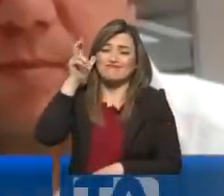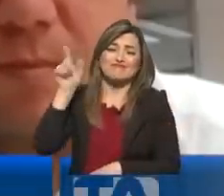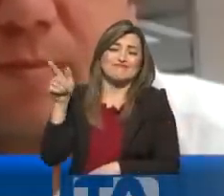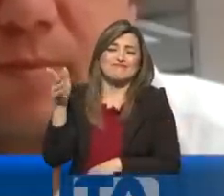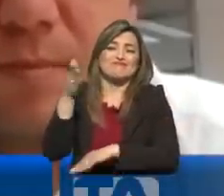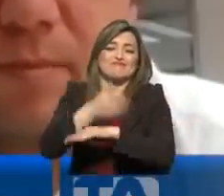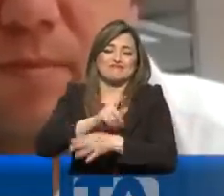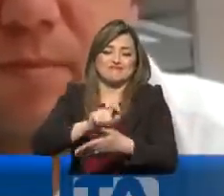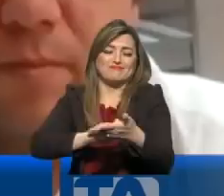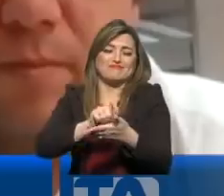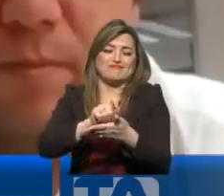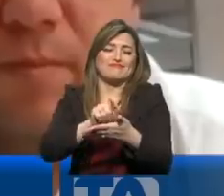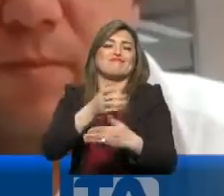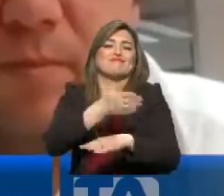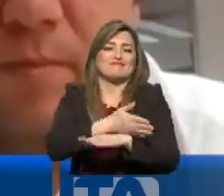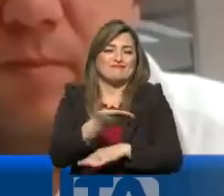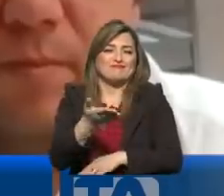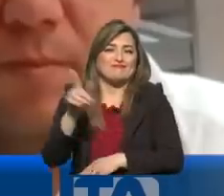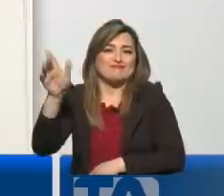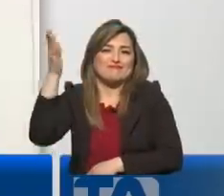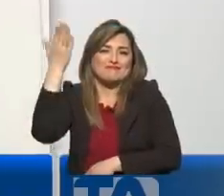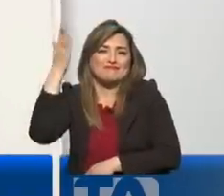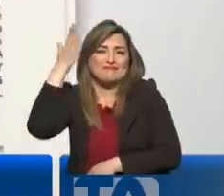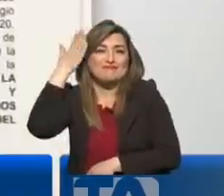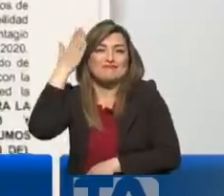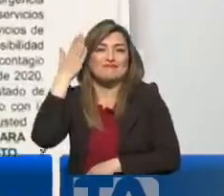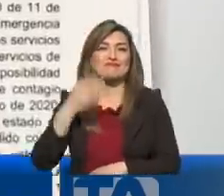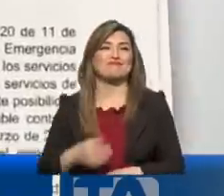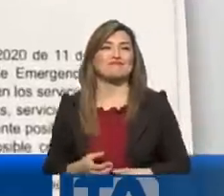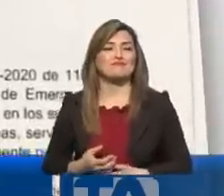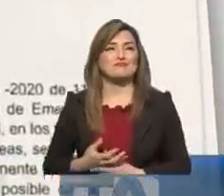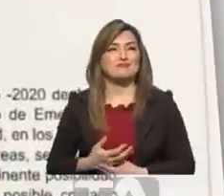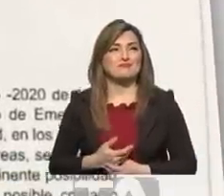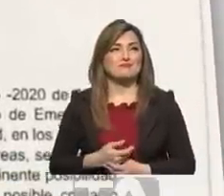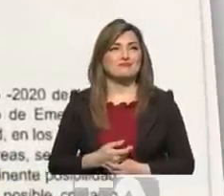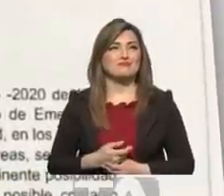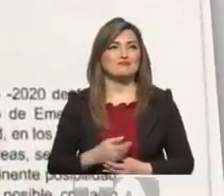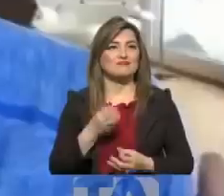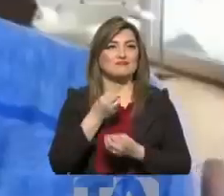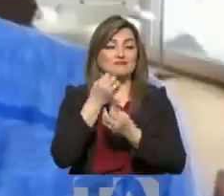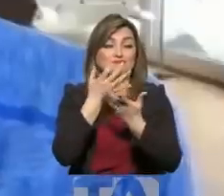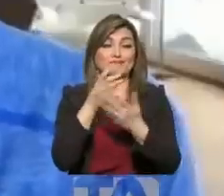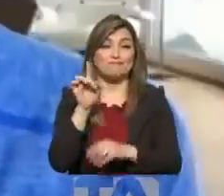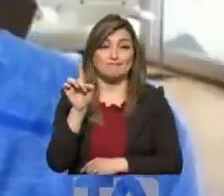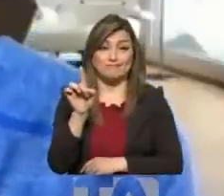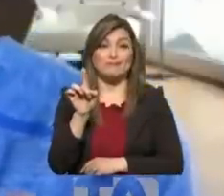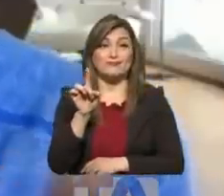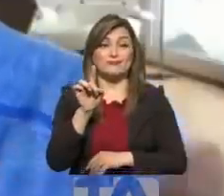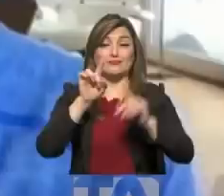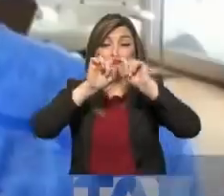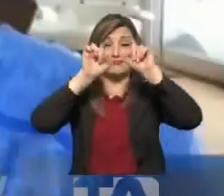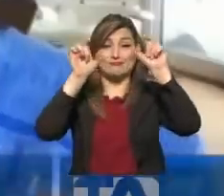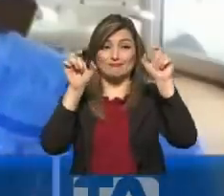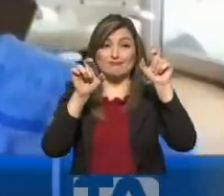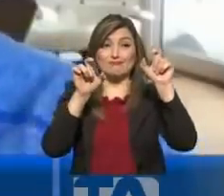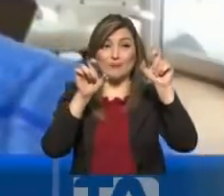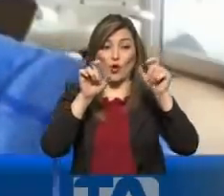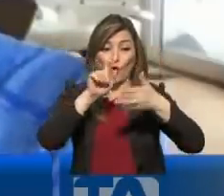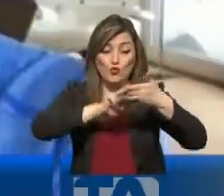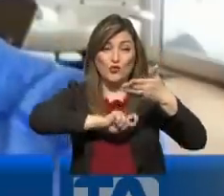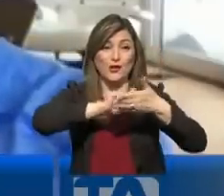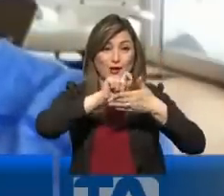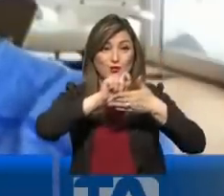previo, era obvio que él debía estar enterado. Esta información que acaba de surgir asomó por el contratista, no asomó por el